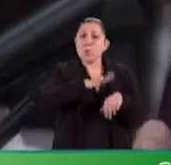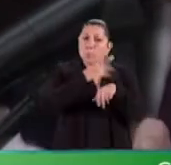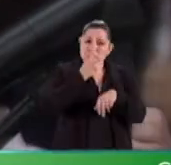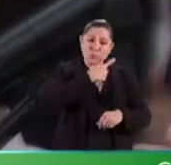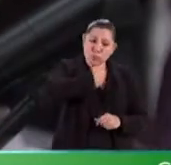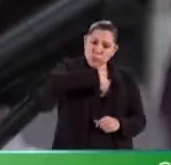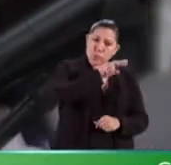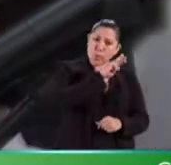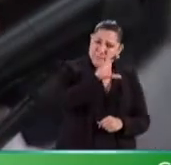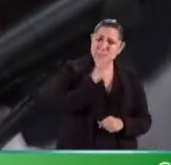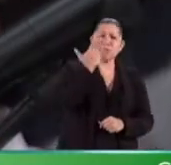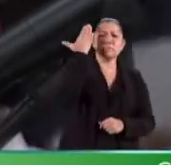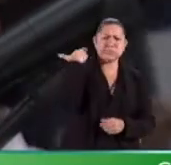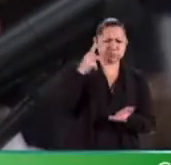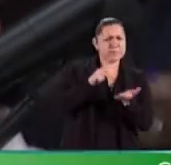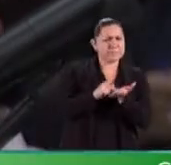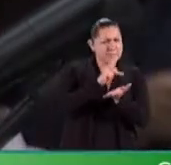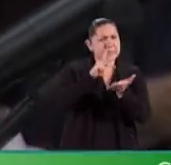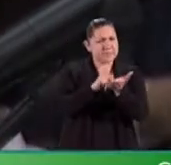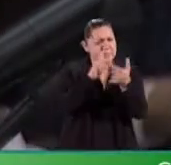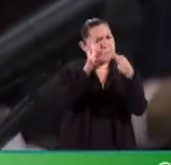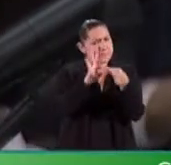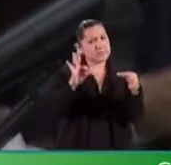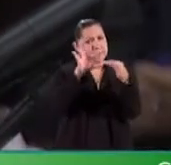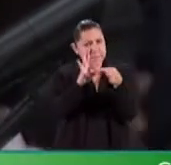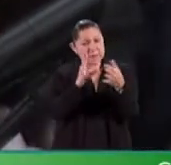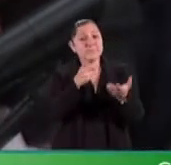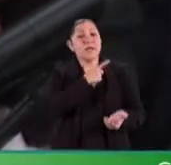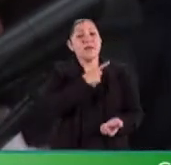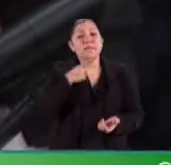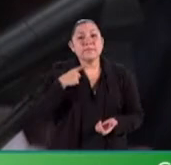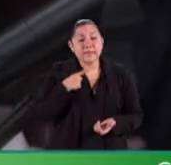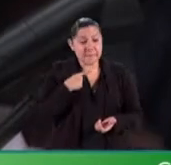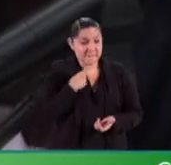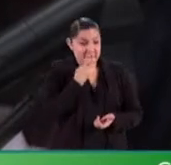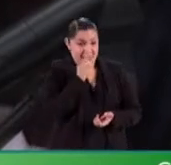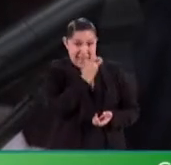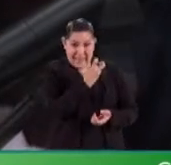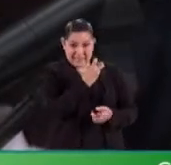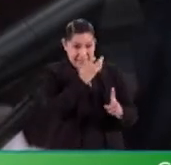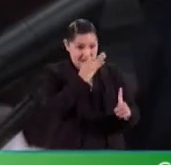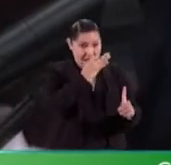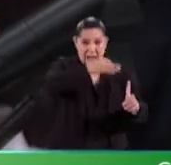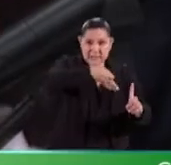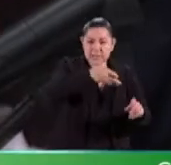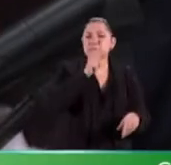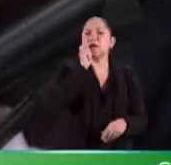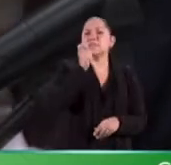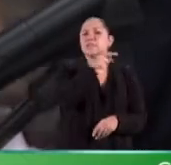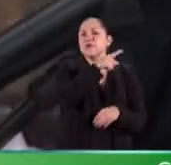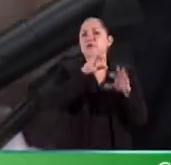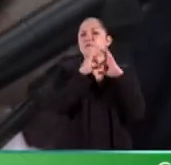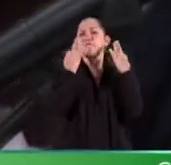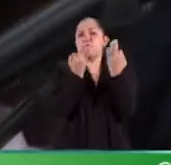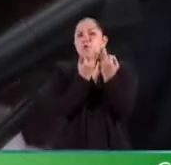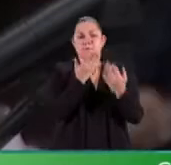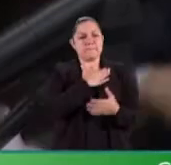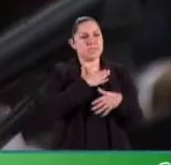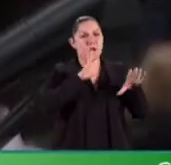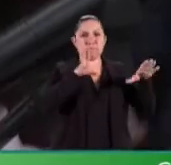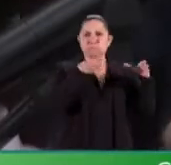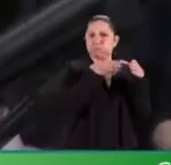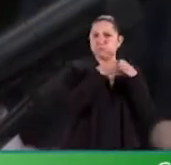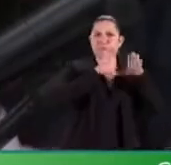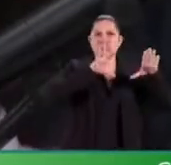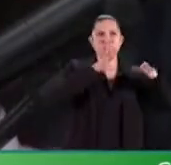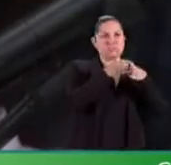hemos señalado, hemos denunciado la inauguración de un modelo de autocracia constitucional en México que vamos a combatir con todas las